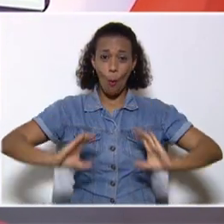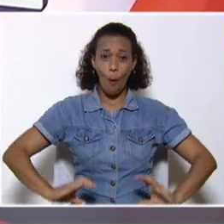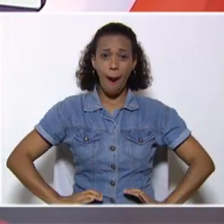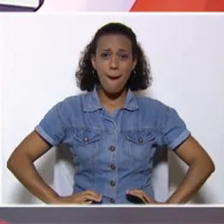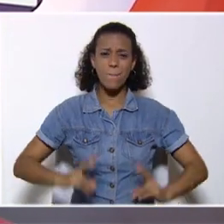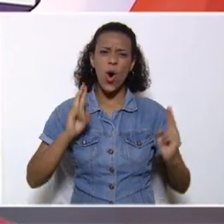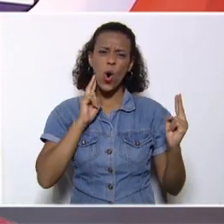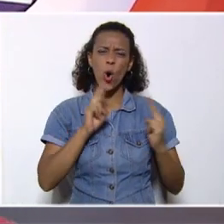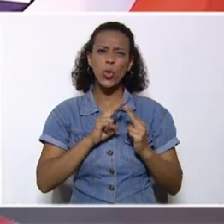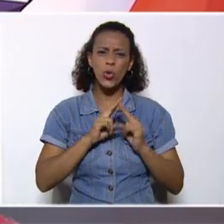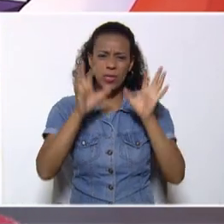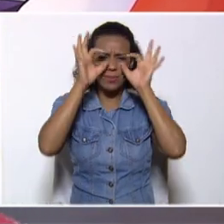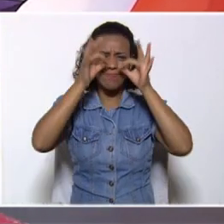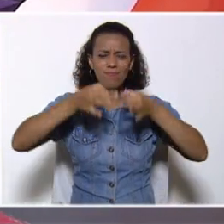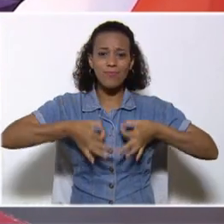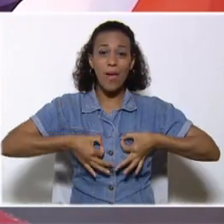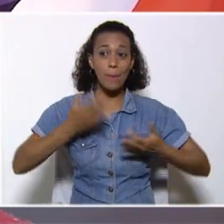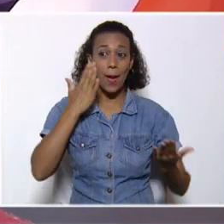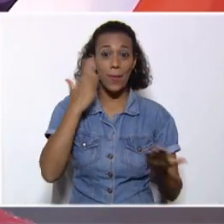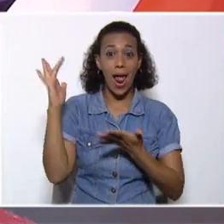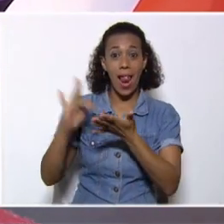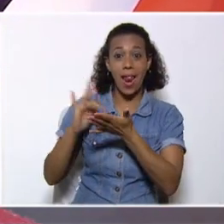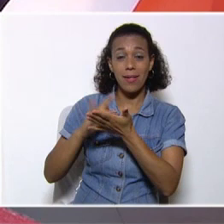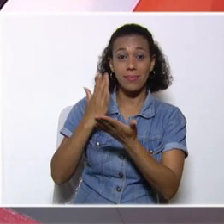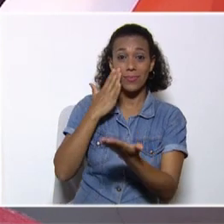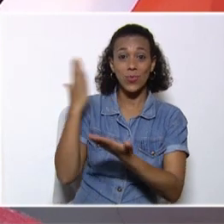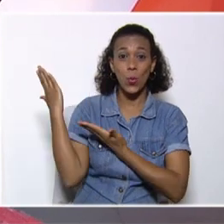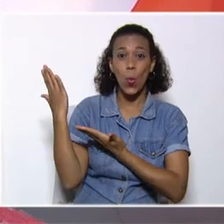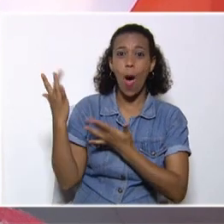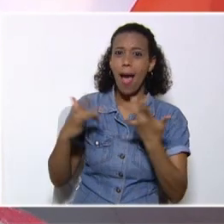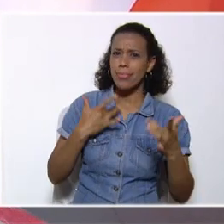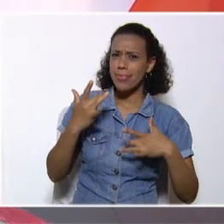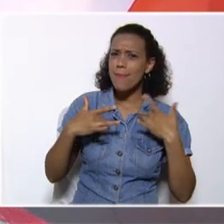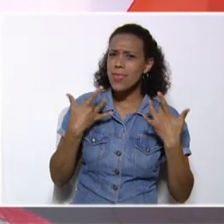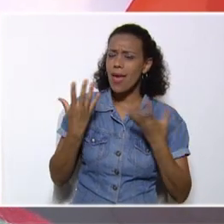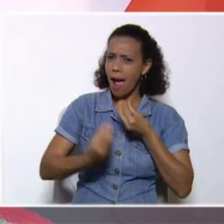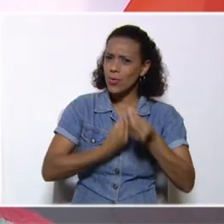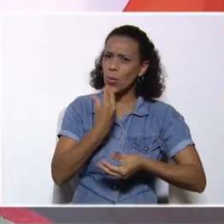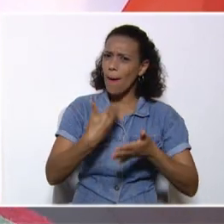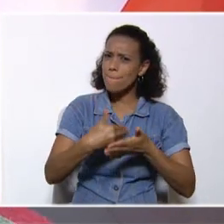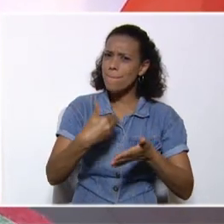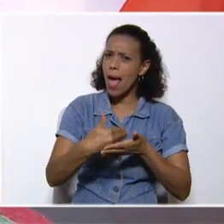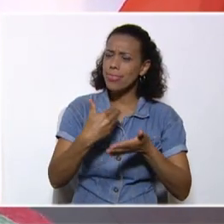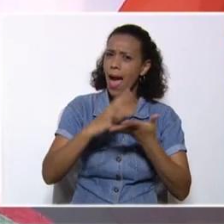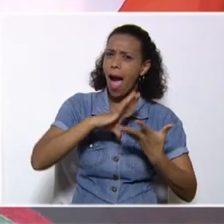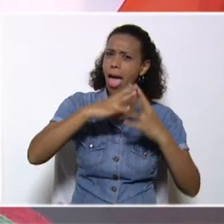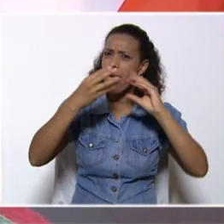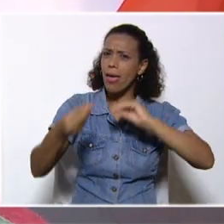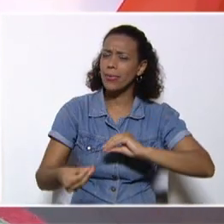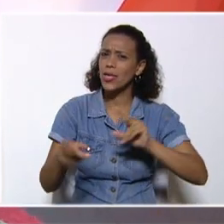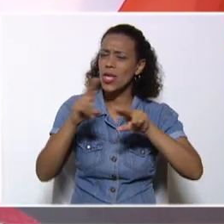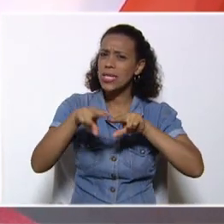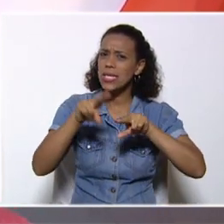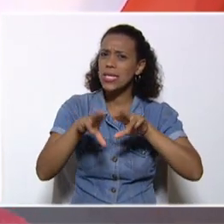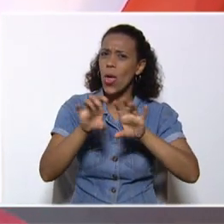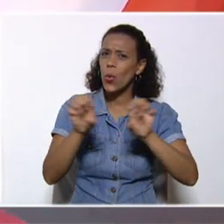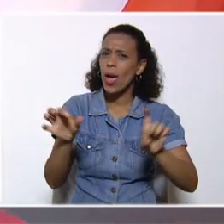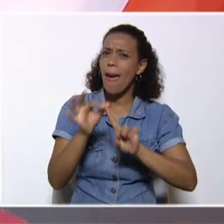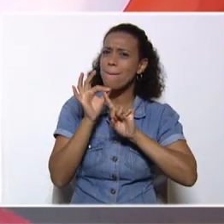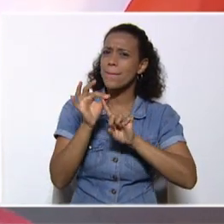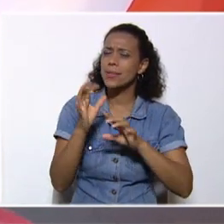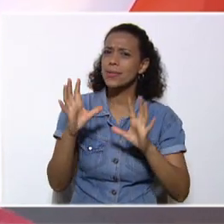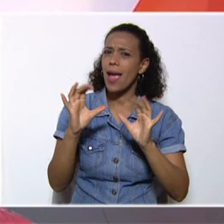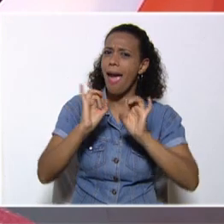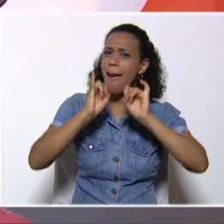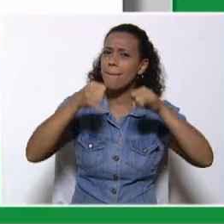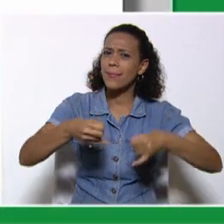cuerpo. Para eso, vamos entonces a la pantalla a ver cuáles son estas actividades que podemos plantear para el día de hoy a nuestros niños y niñas de educación